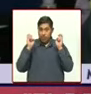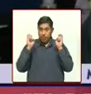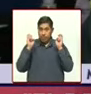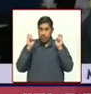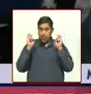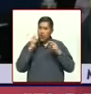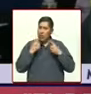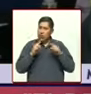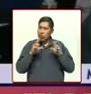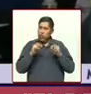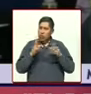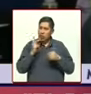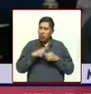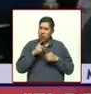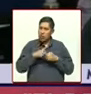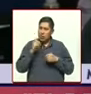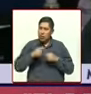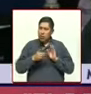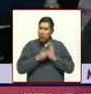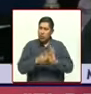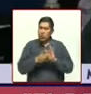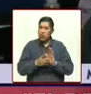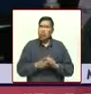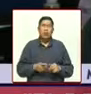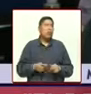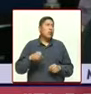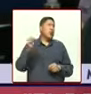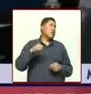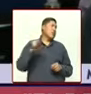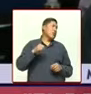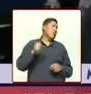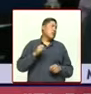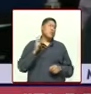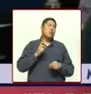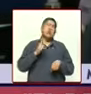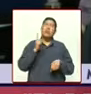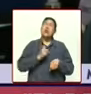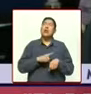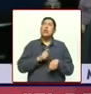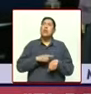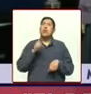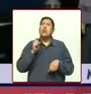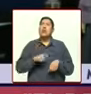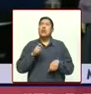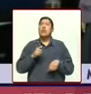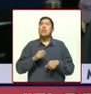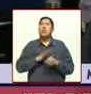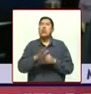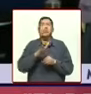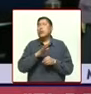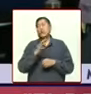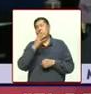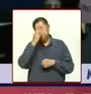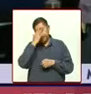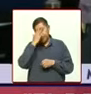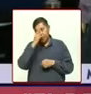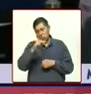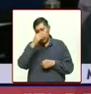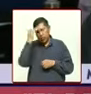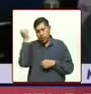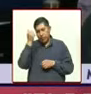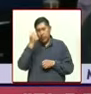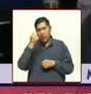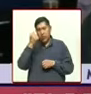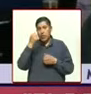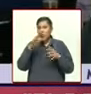tipificación. Aún así no haya participado y tendría que demostrar lo contrario él. Claro que sí, al momento se tienen los suficientes, no debemos olvidar